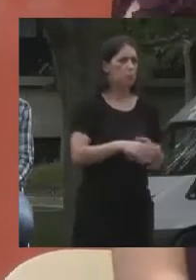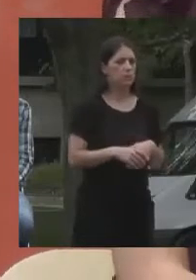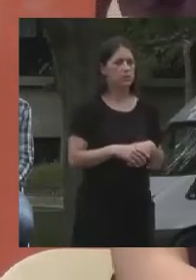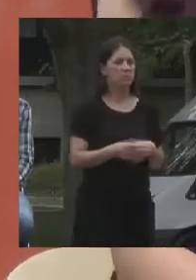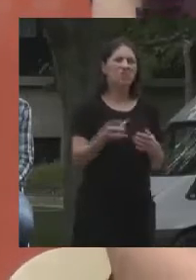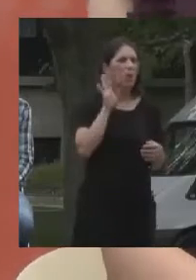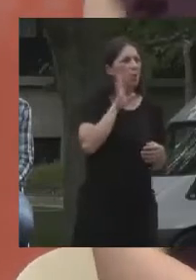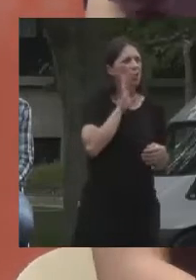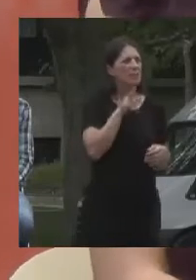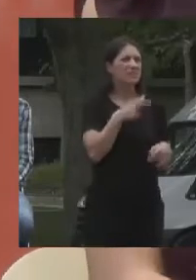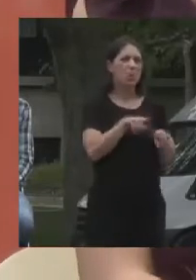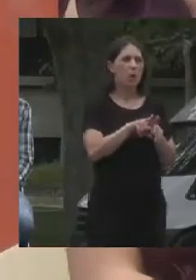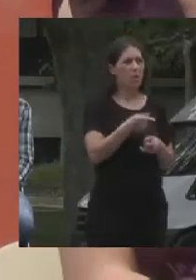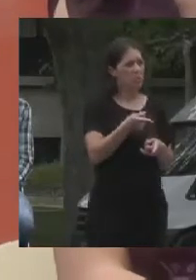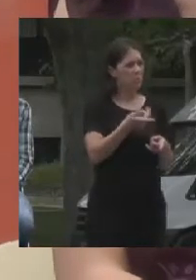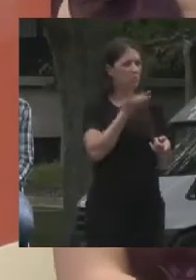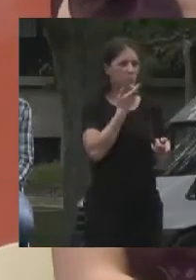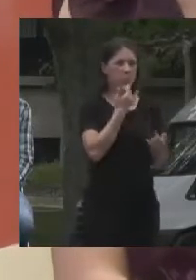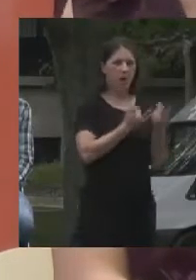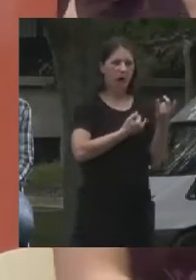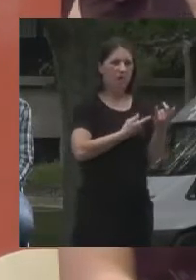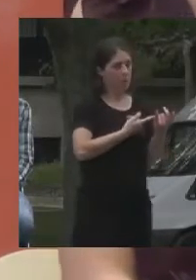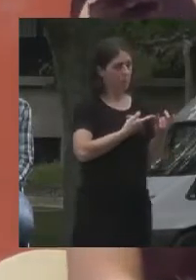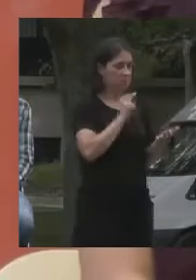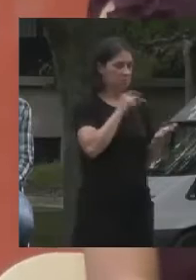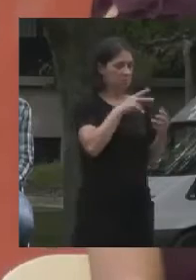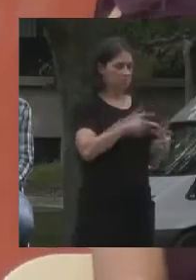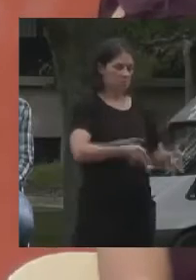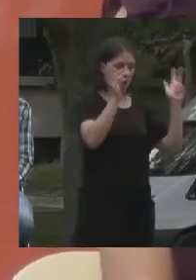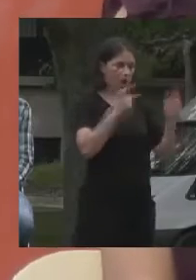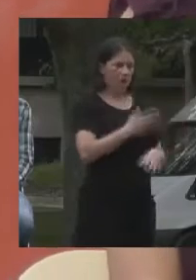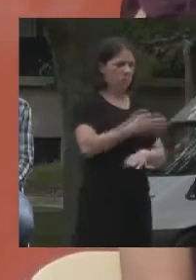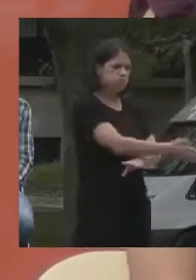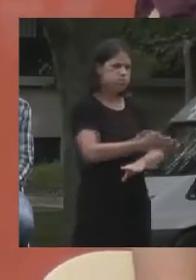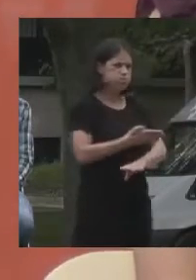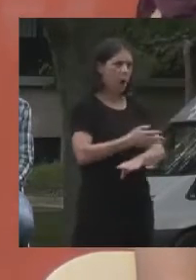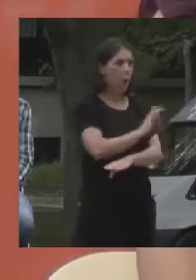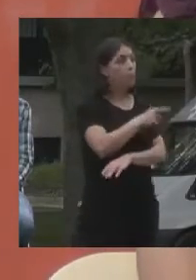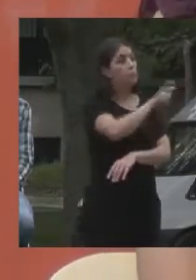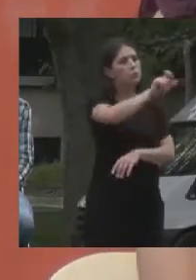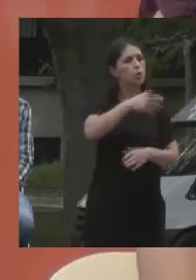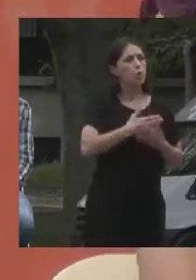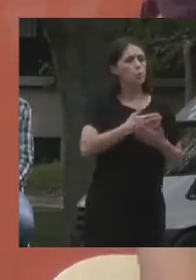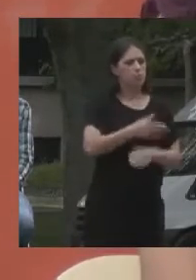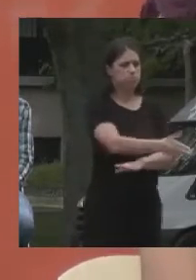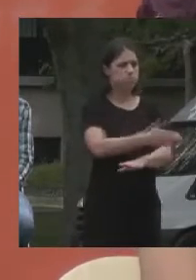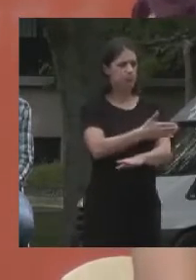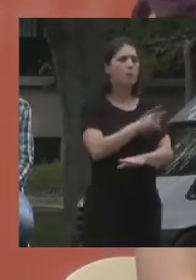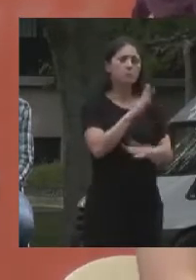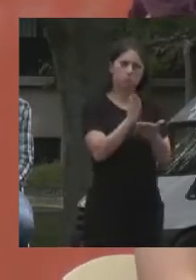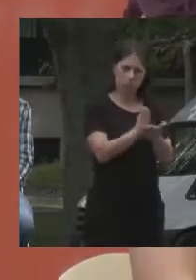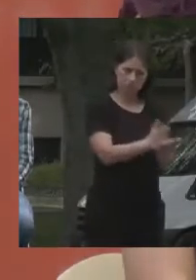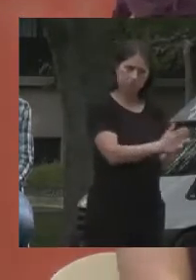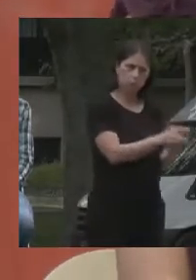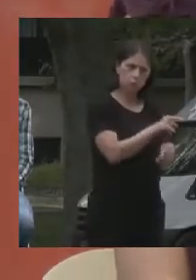porque a corrupción non é somente un atentado contra o principio democrático e a vontade de todos. Eso é unha parte do asunto.